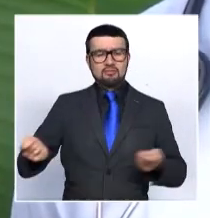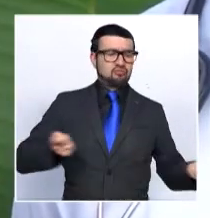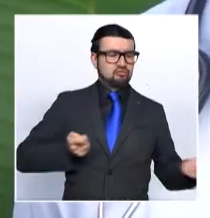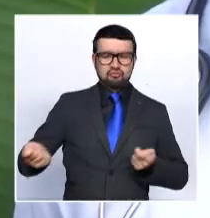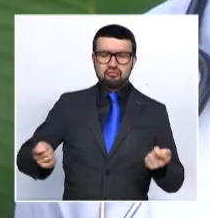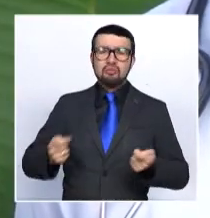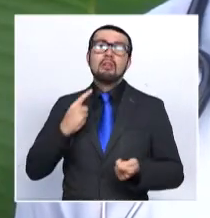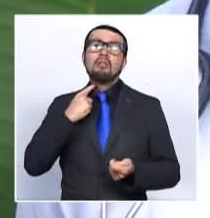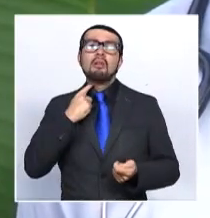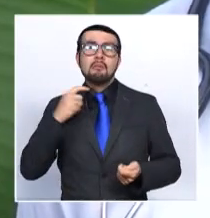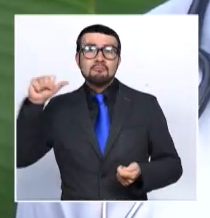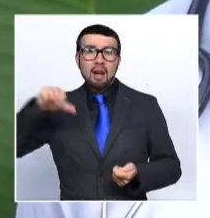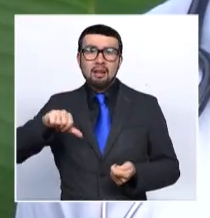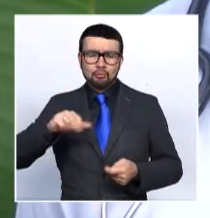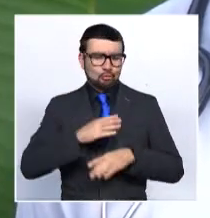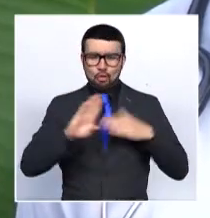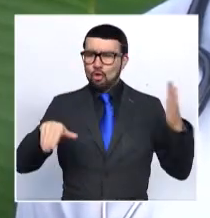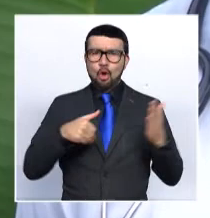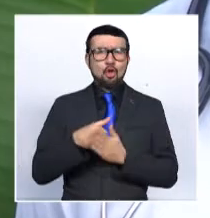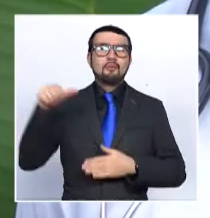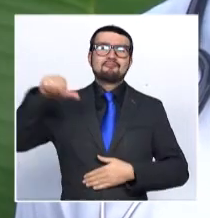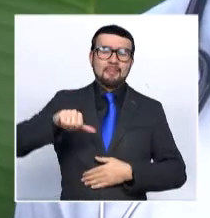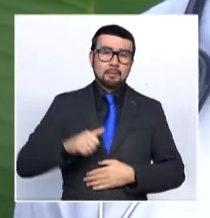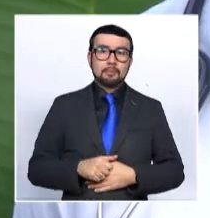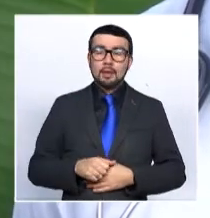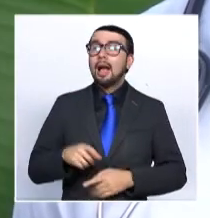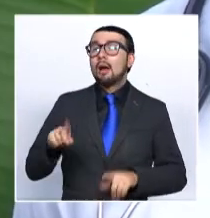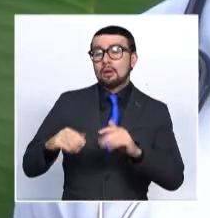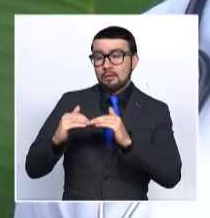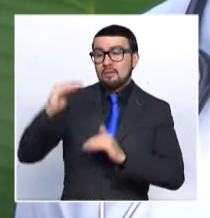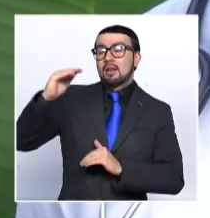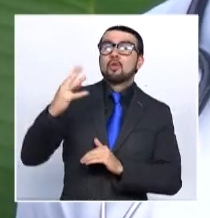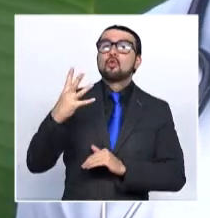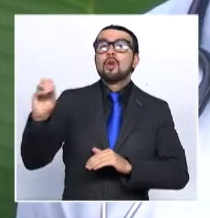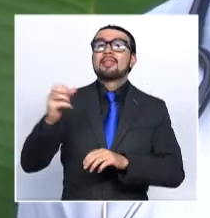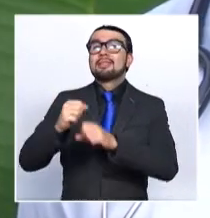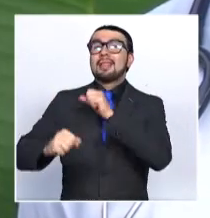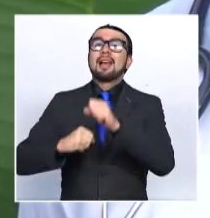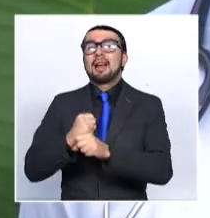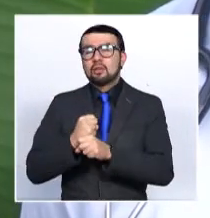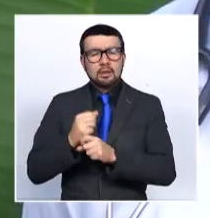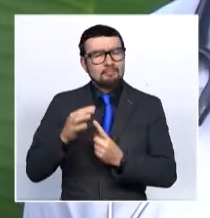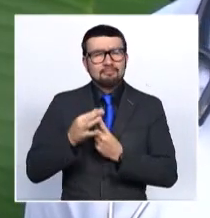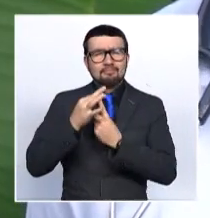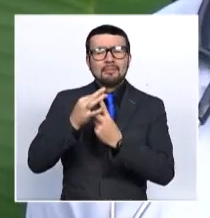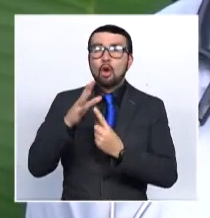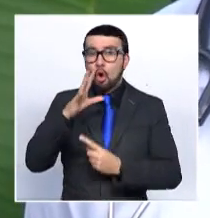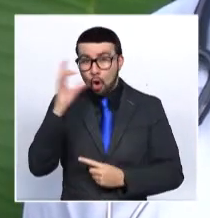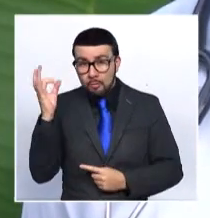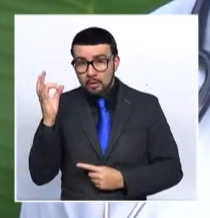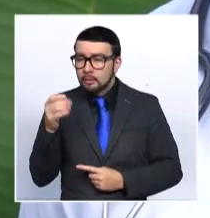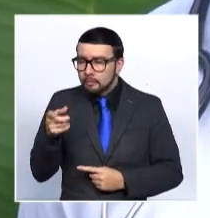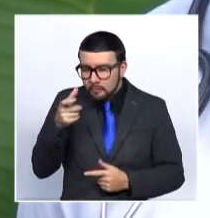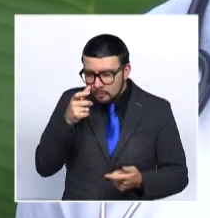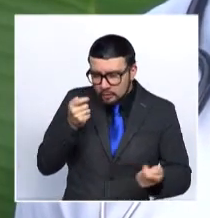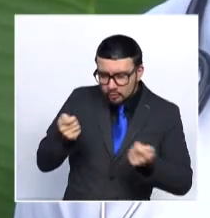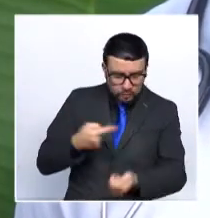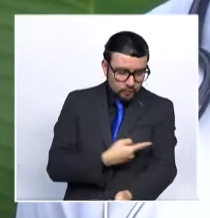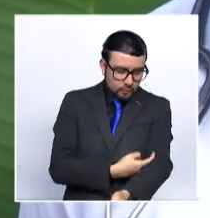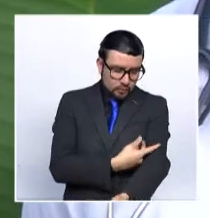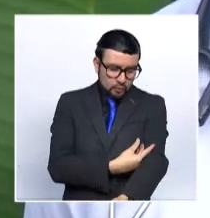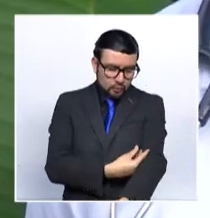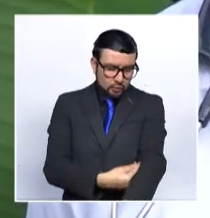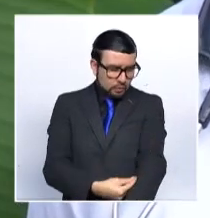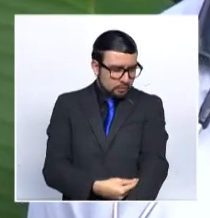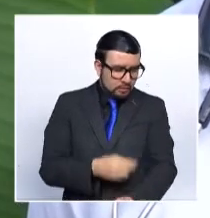está mal, todo funciona mal. Y en las personas mayores de 40 años, sobre todo los hombres, le hacemos un antígeno prostático,